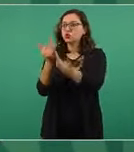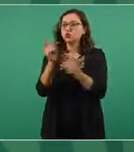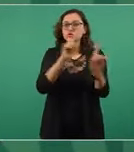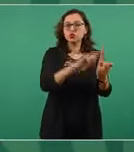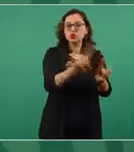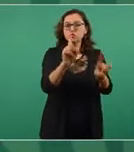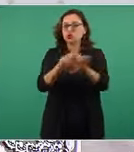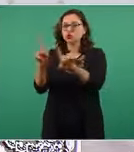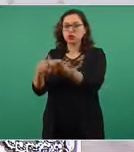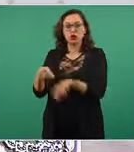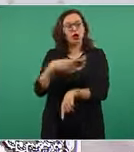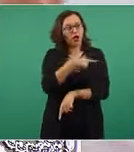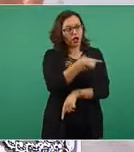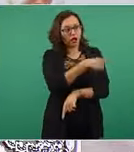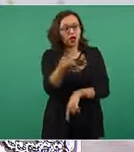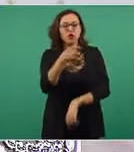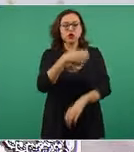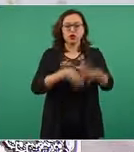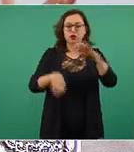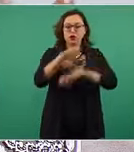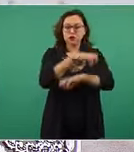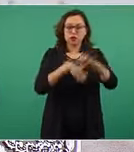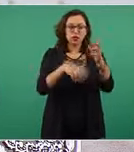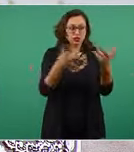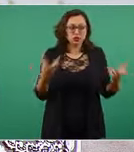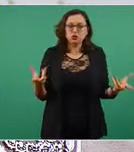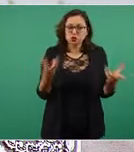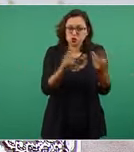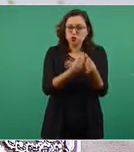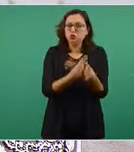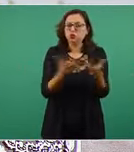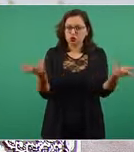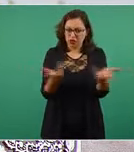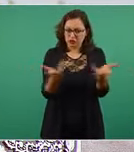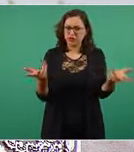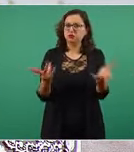en la actualidad? Las grandes empresas de México.